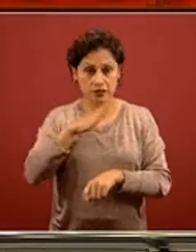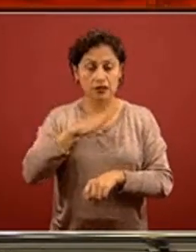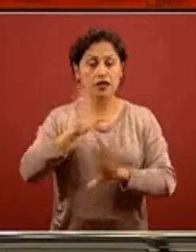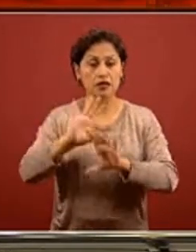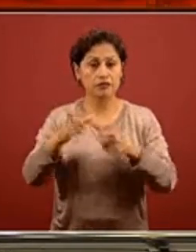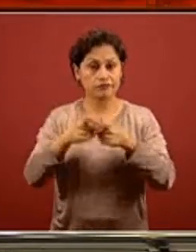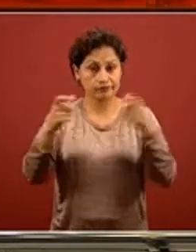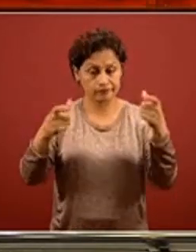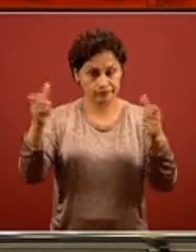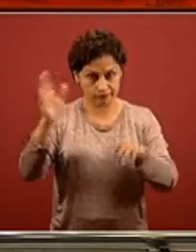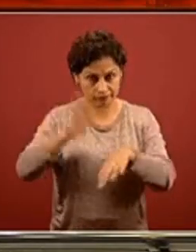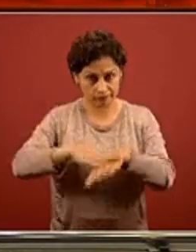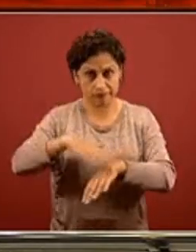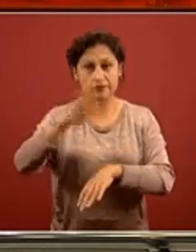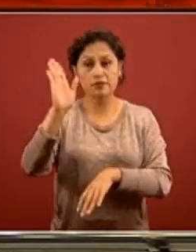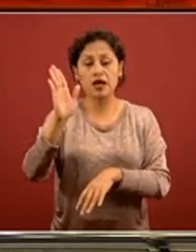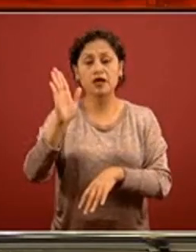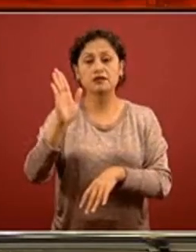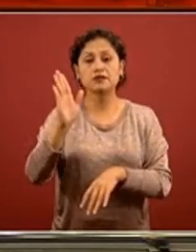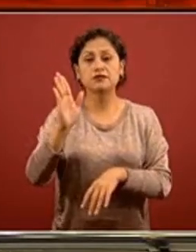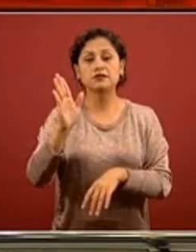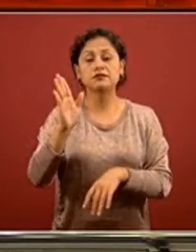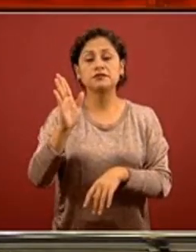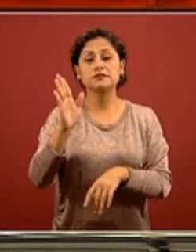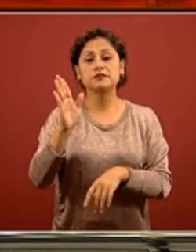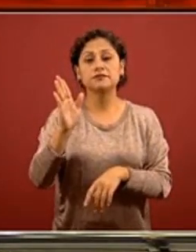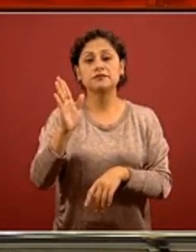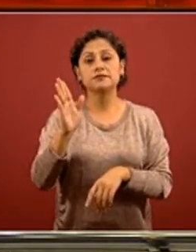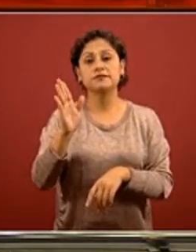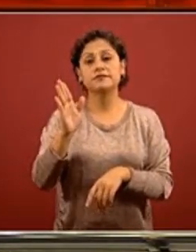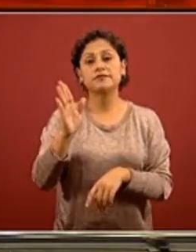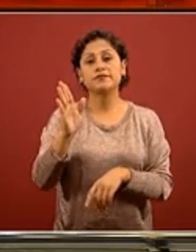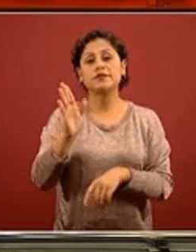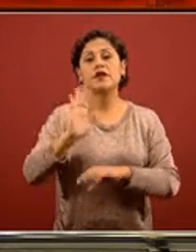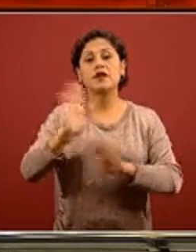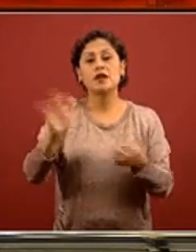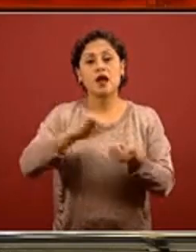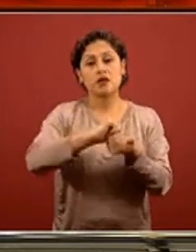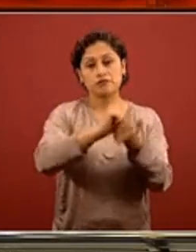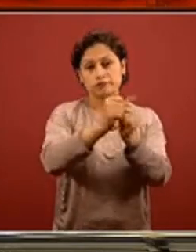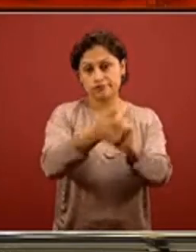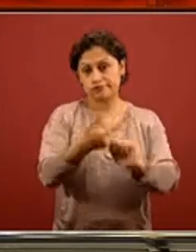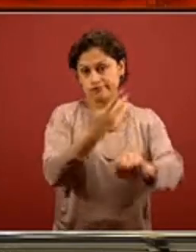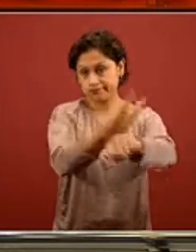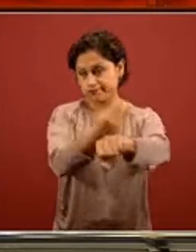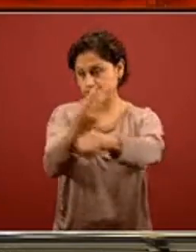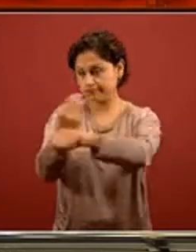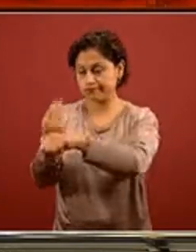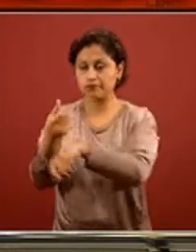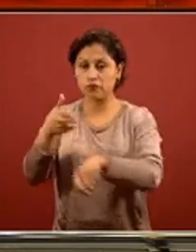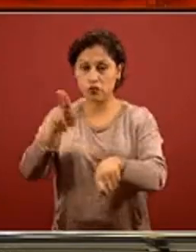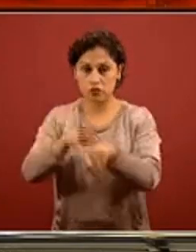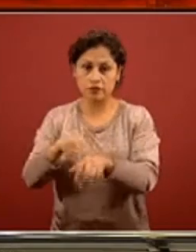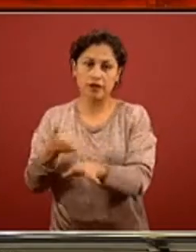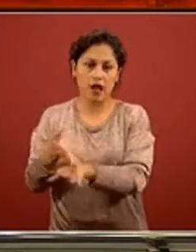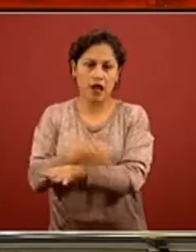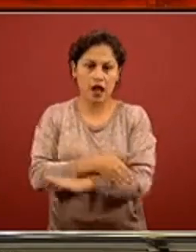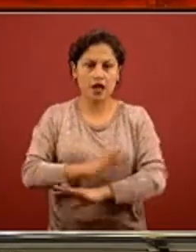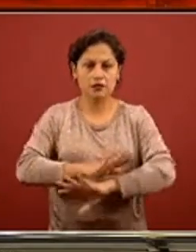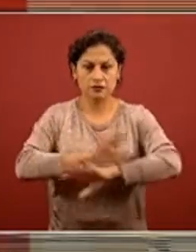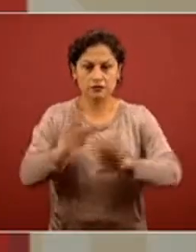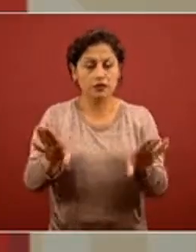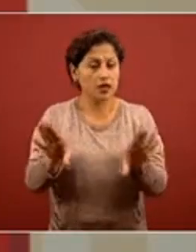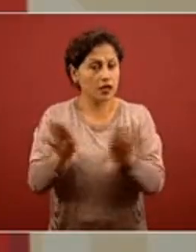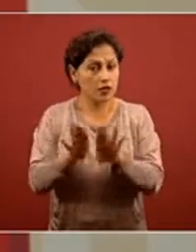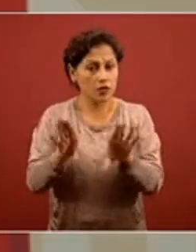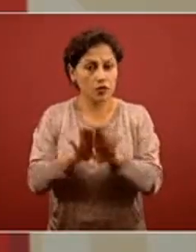médica hospitalaria, con los procesos de reconversión hospitalaria, que incluyen la optimización de los